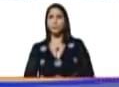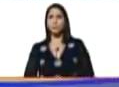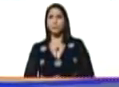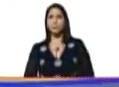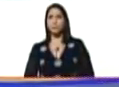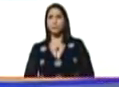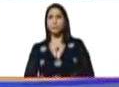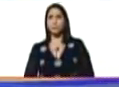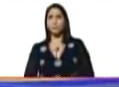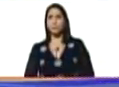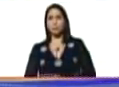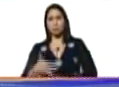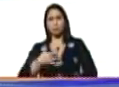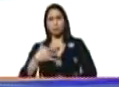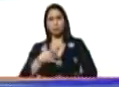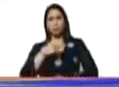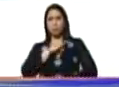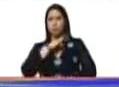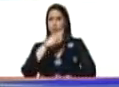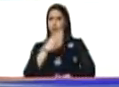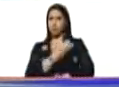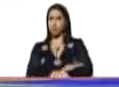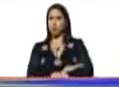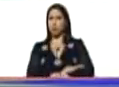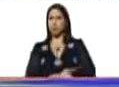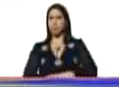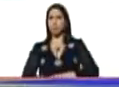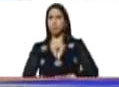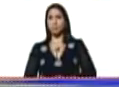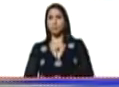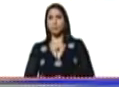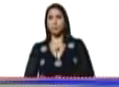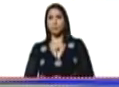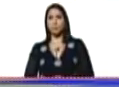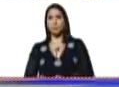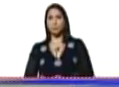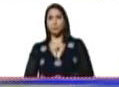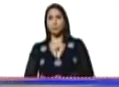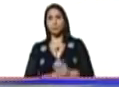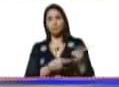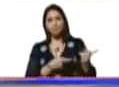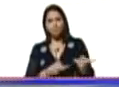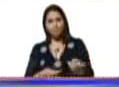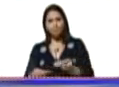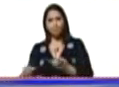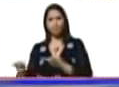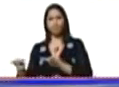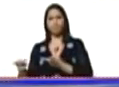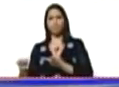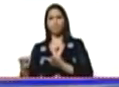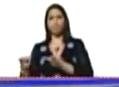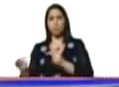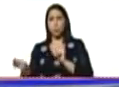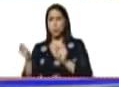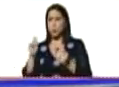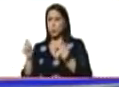y patriótica en que recibió, acogió,